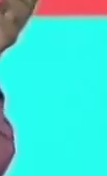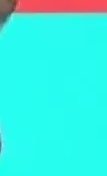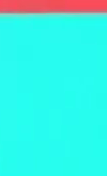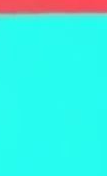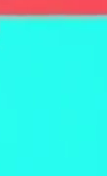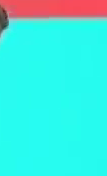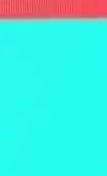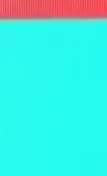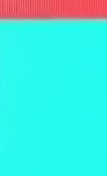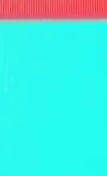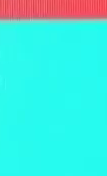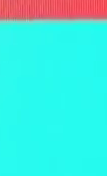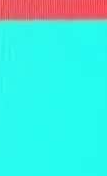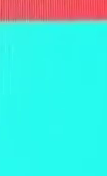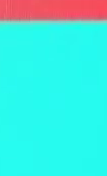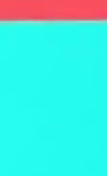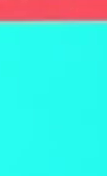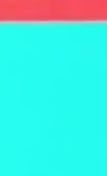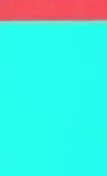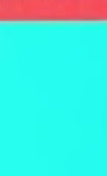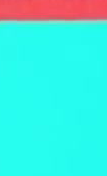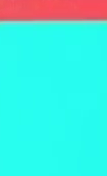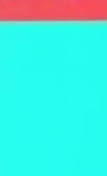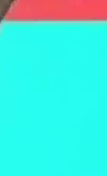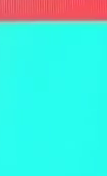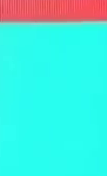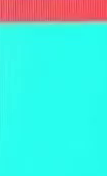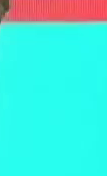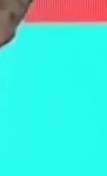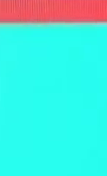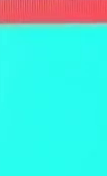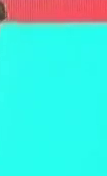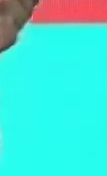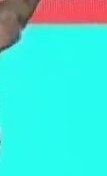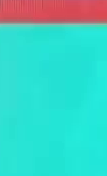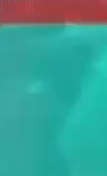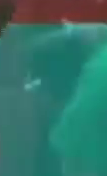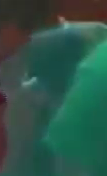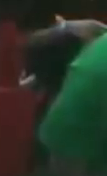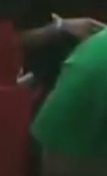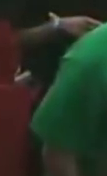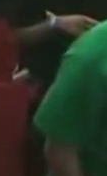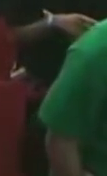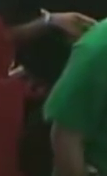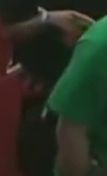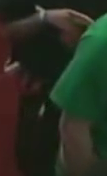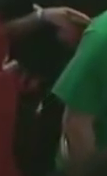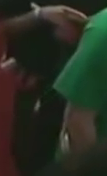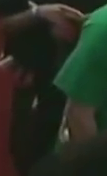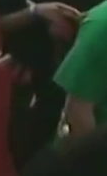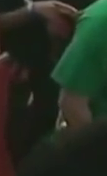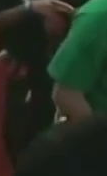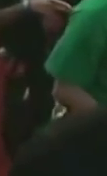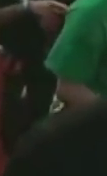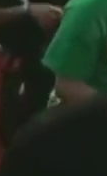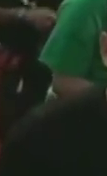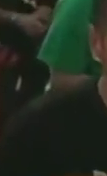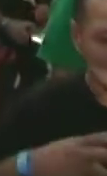soberanía y su independencia. A esta hora es recibido el mandatario nacional con un